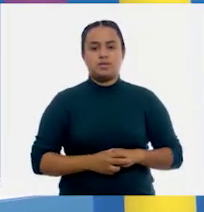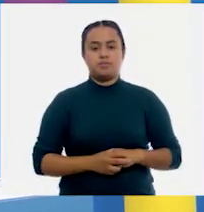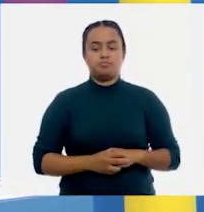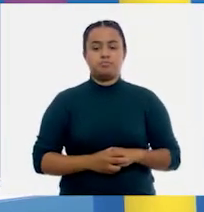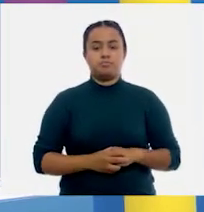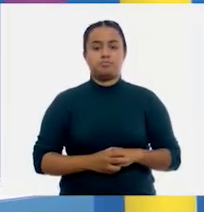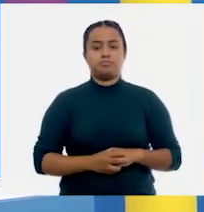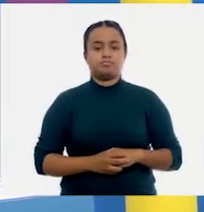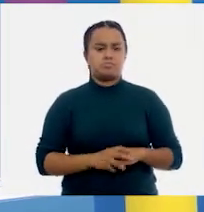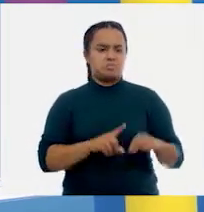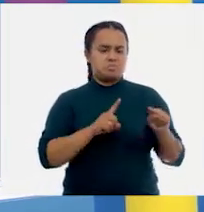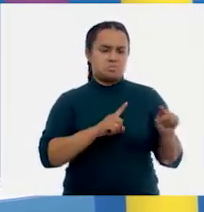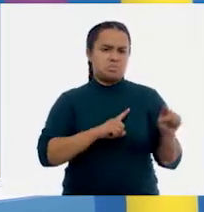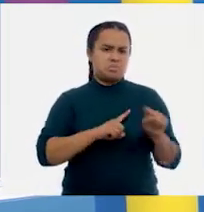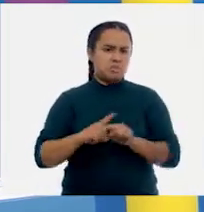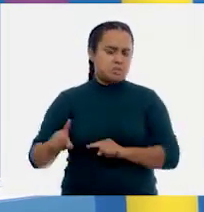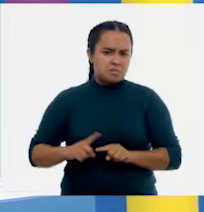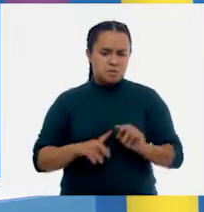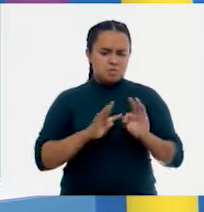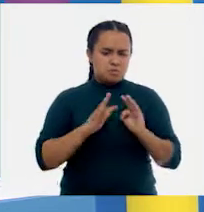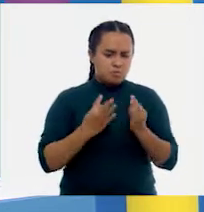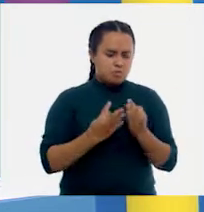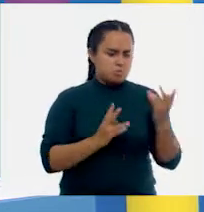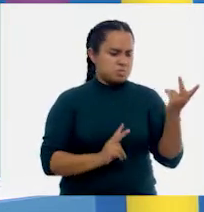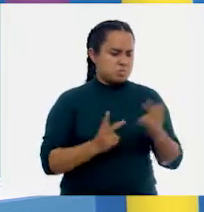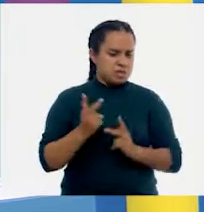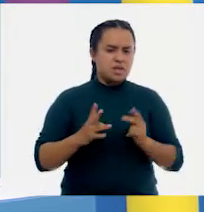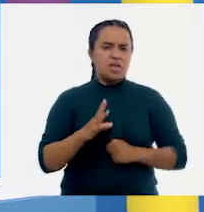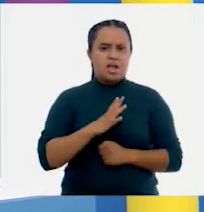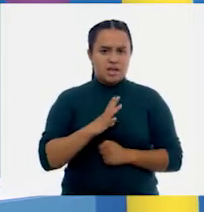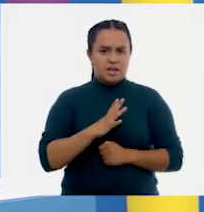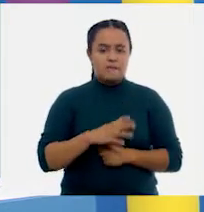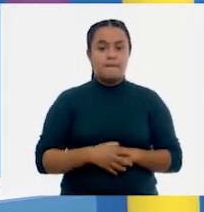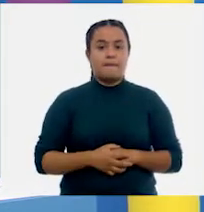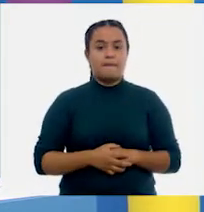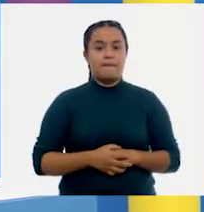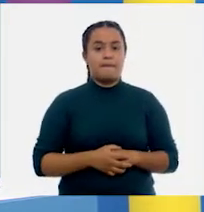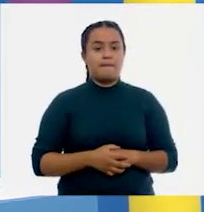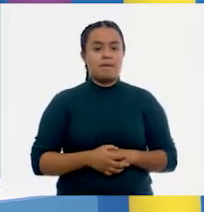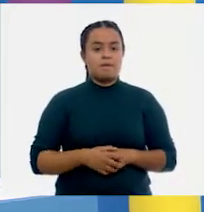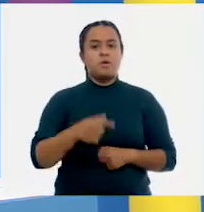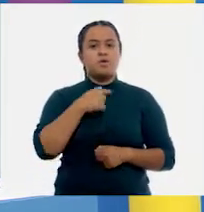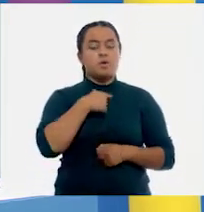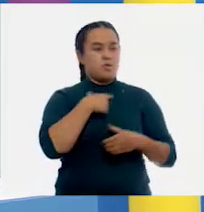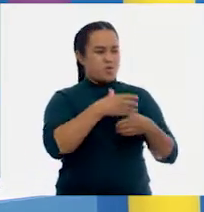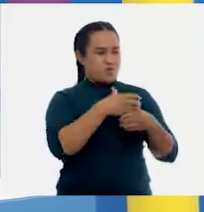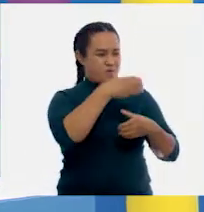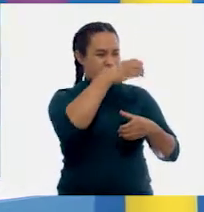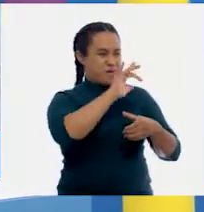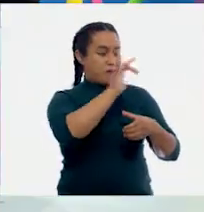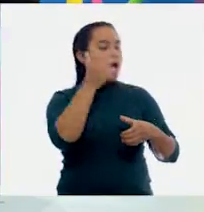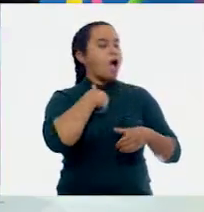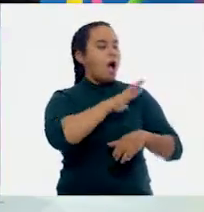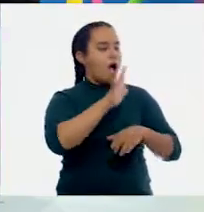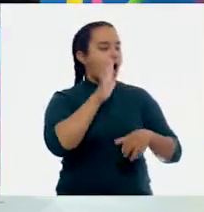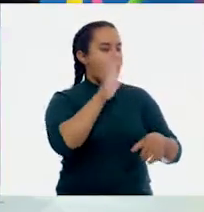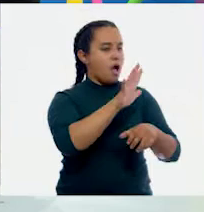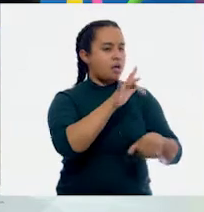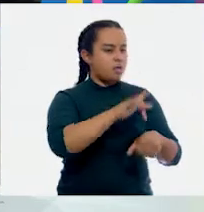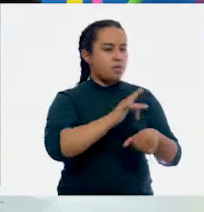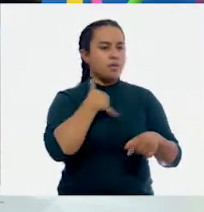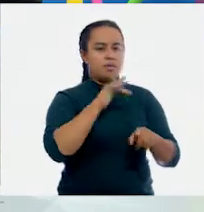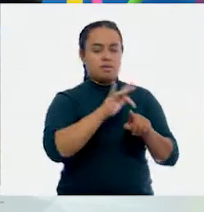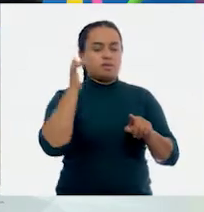de diferentes tipos de plantas. Yo sí me he picado con cactus y la verdad. ¿Quién nos ha